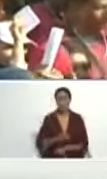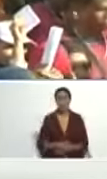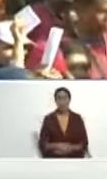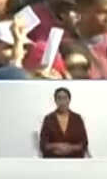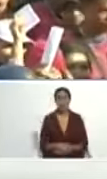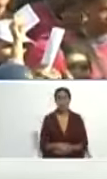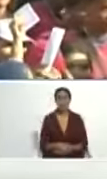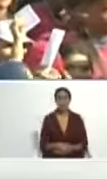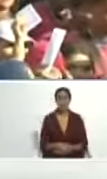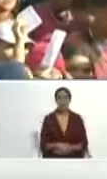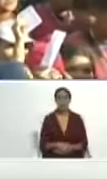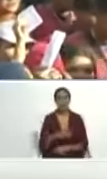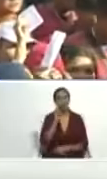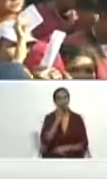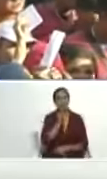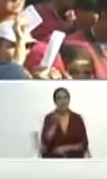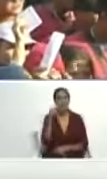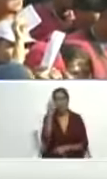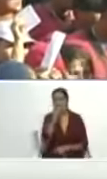¡Qué rostros tan